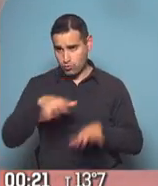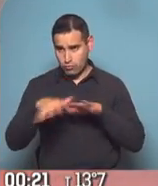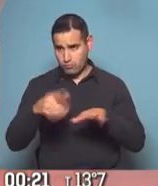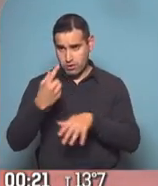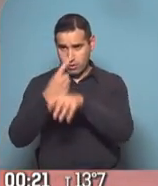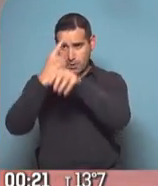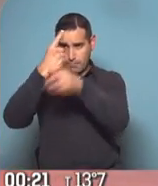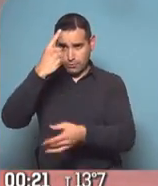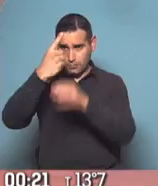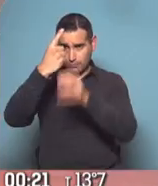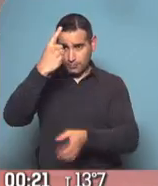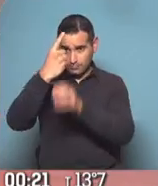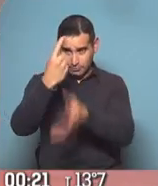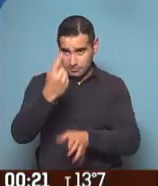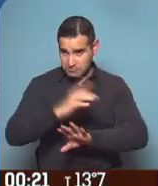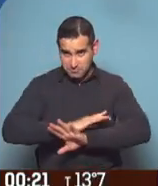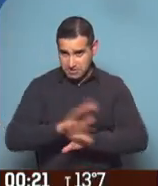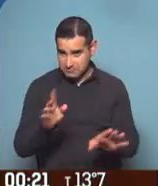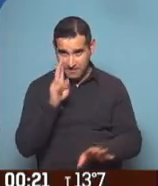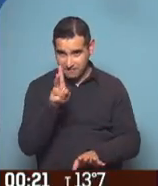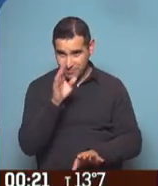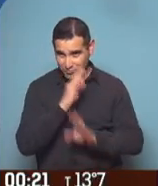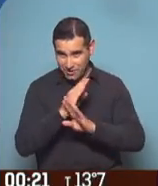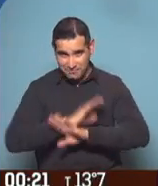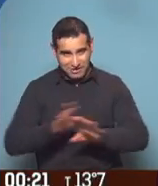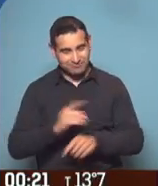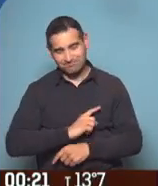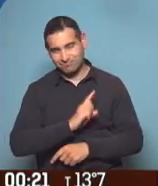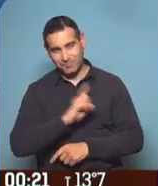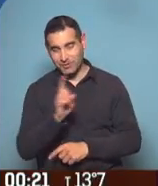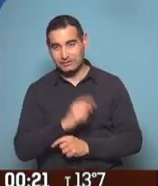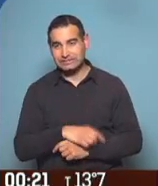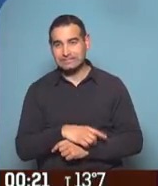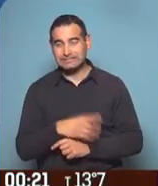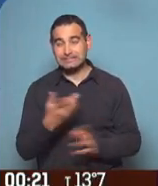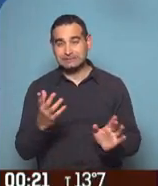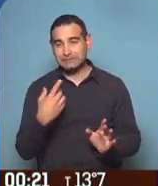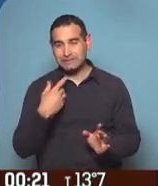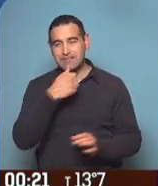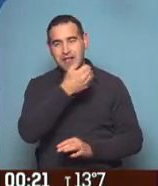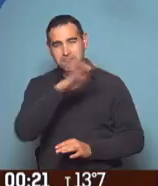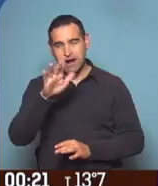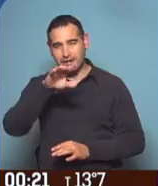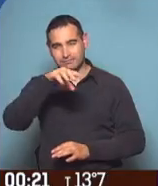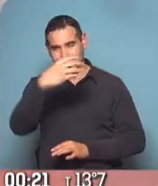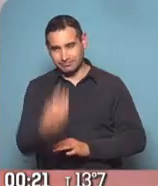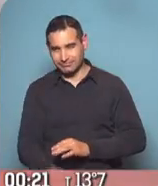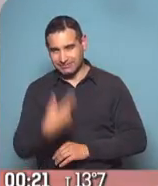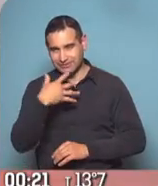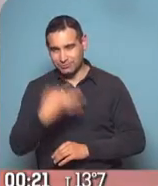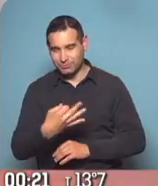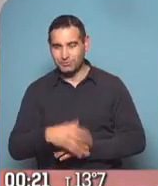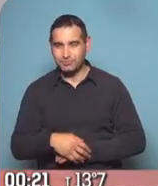desprendan último momento nunca más supo de ellos deben estar por el por el mar en algún lugar